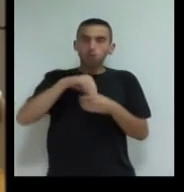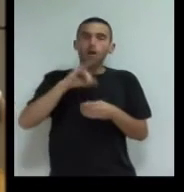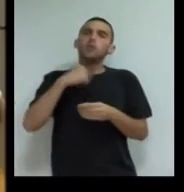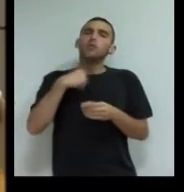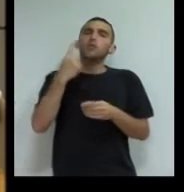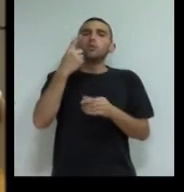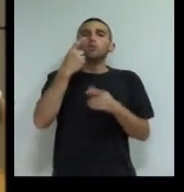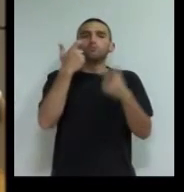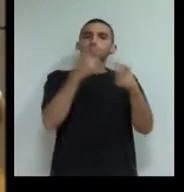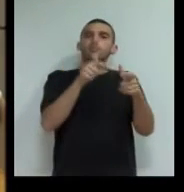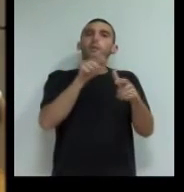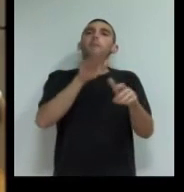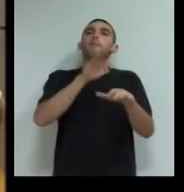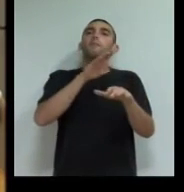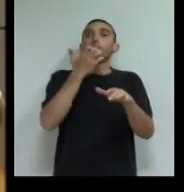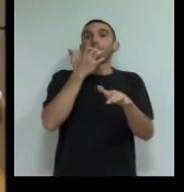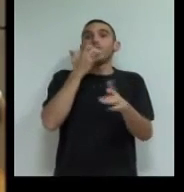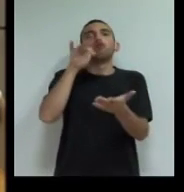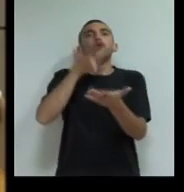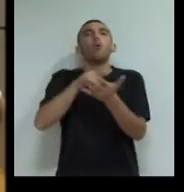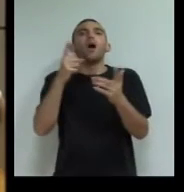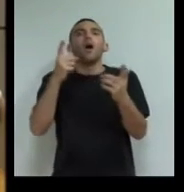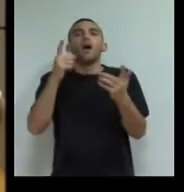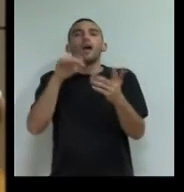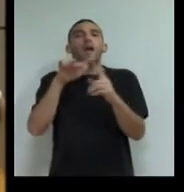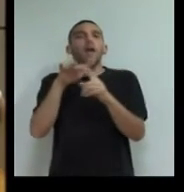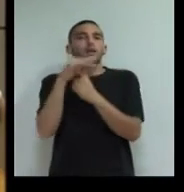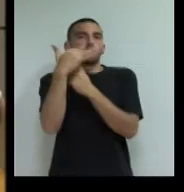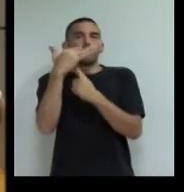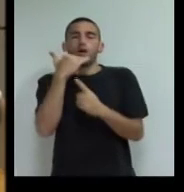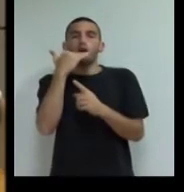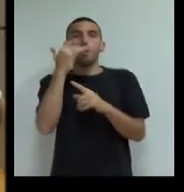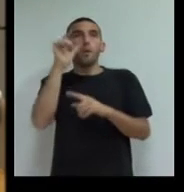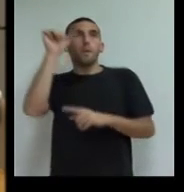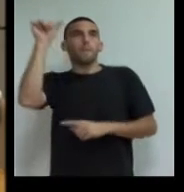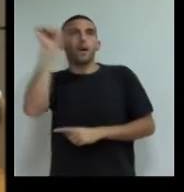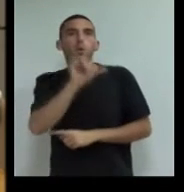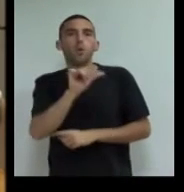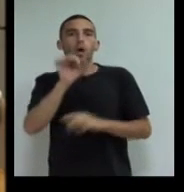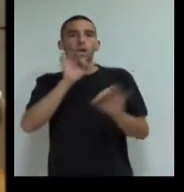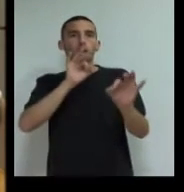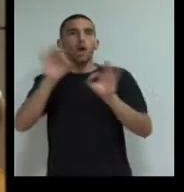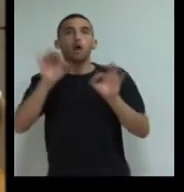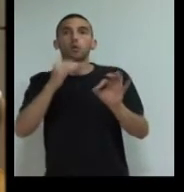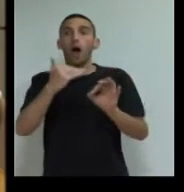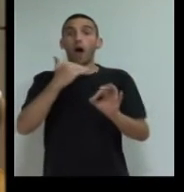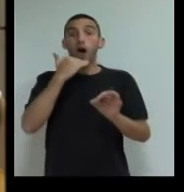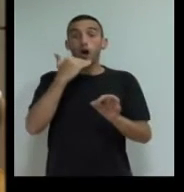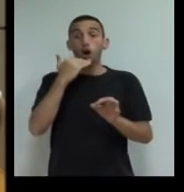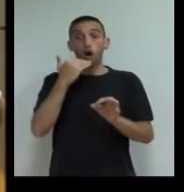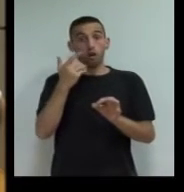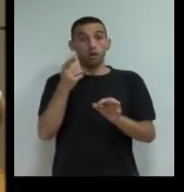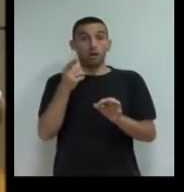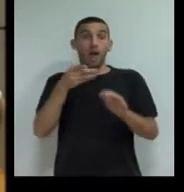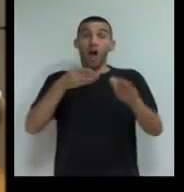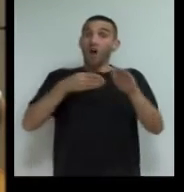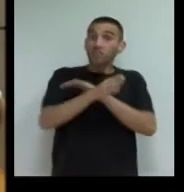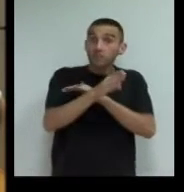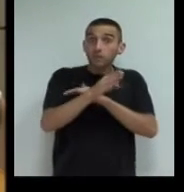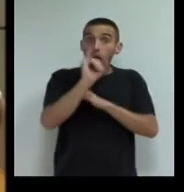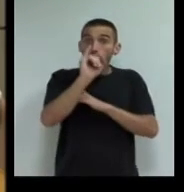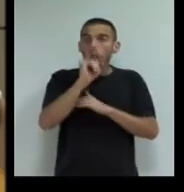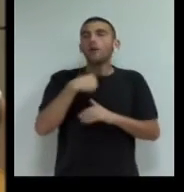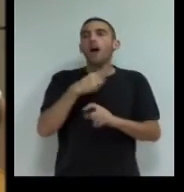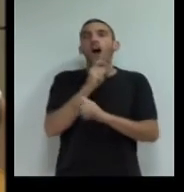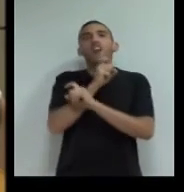la Fundación que se dedica a la accesibilidad para las personas ciegas y sordas, aquellos eventos que son accesibles, por lo menos a las personas ciegas se lo damos por